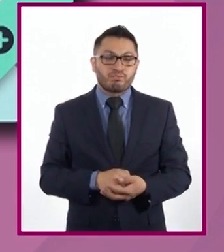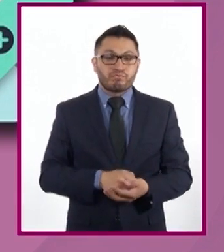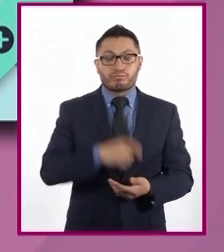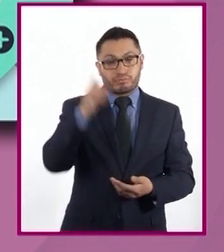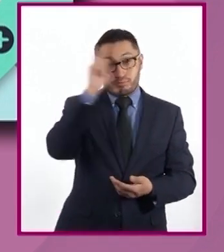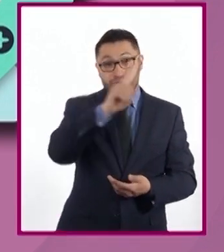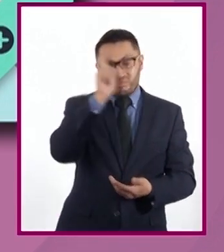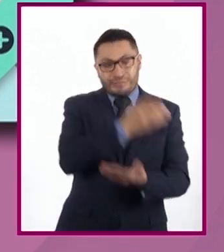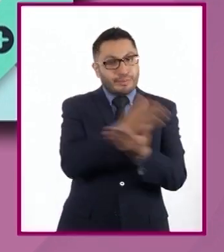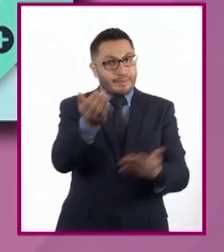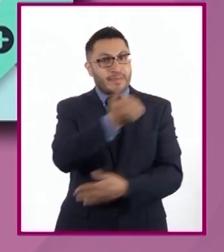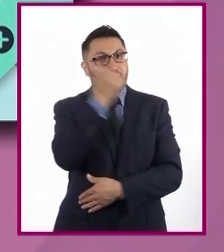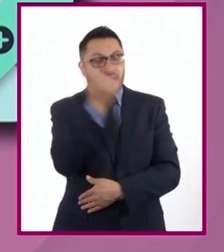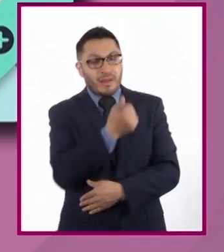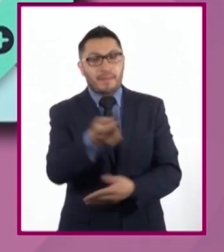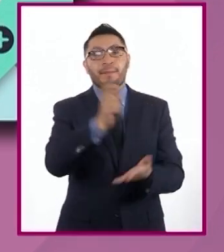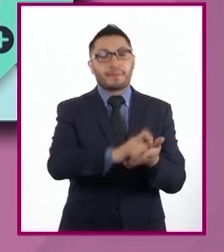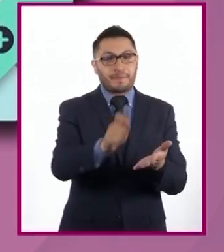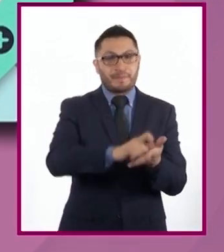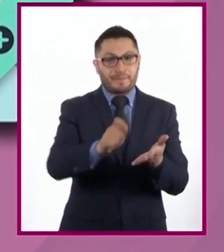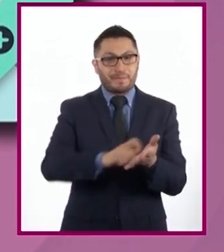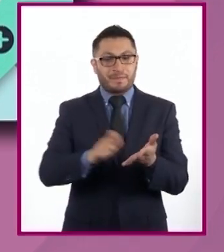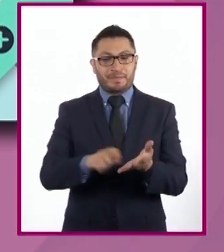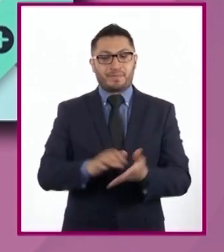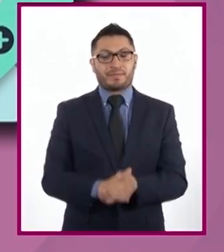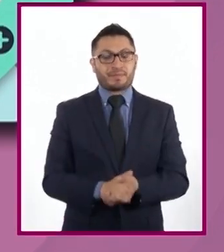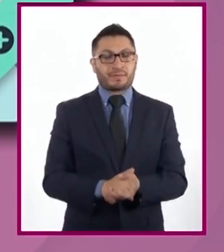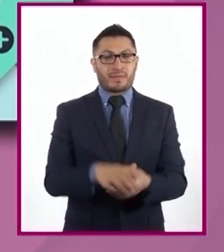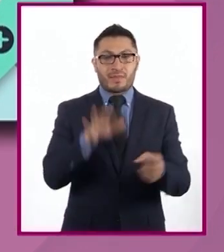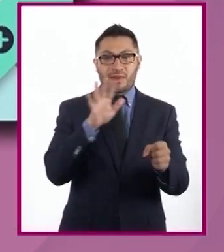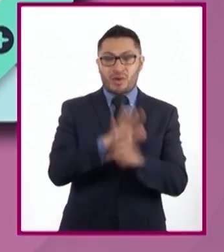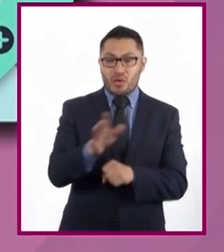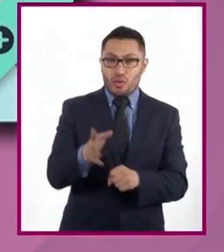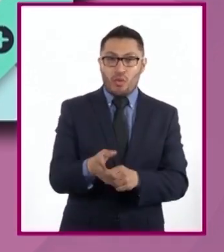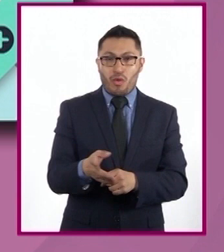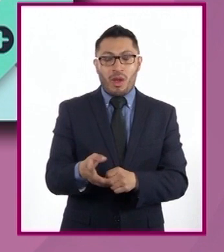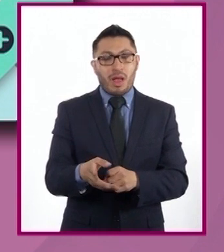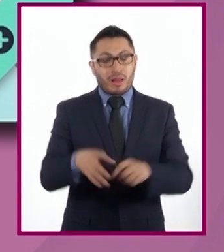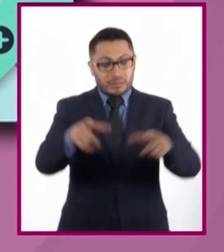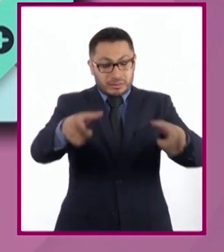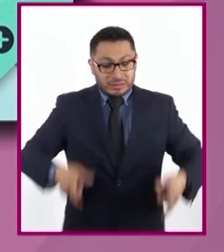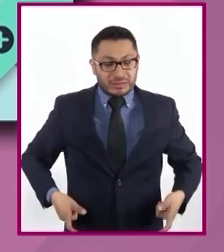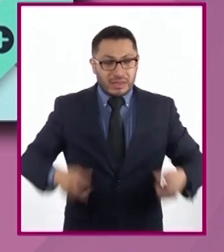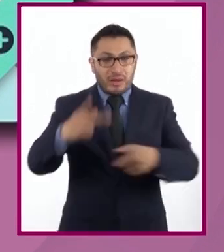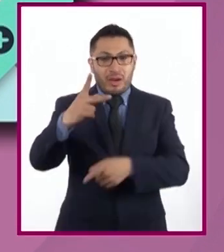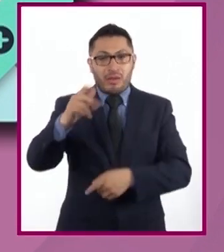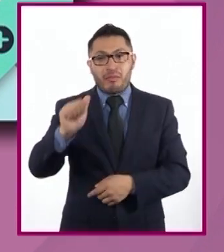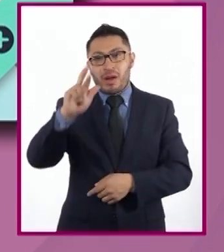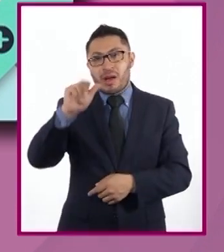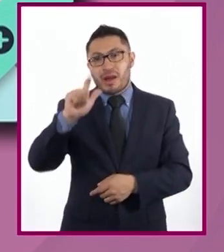alumnas y alumnos, que tomen notas. ¿Las barras son paralelas?